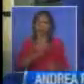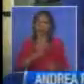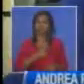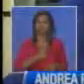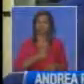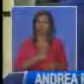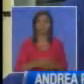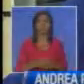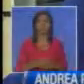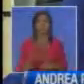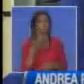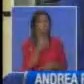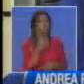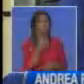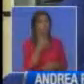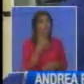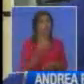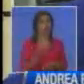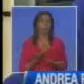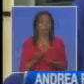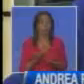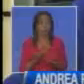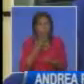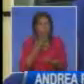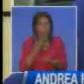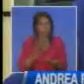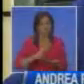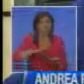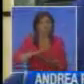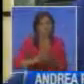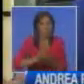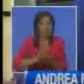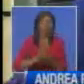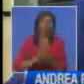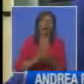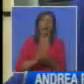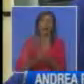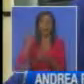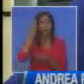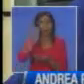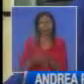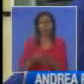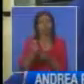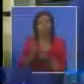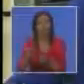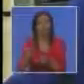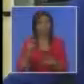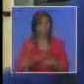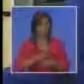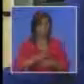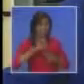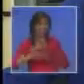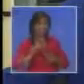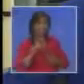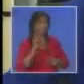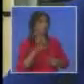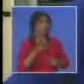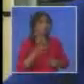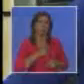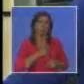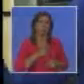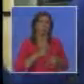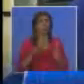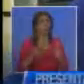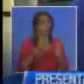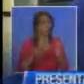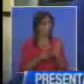era parar la designación, devolver la terna al Ejecutivo de manera motivada, pero los consejeros no han dado paso a aquello y están aplicando un reglamento